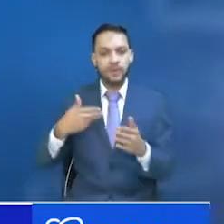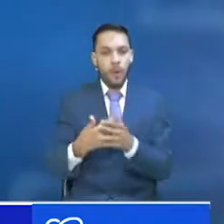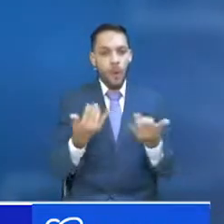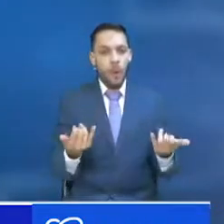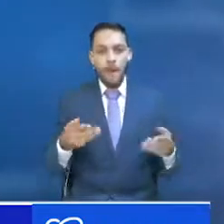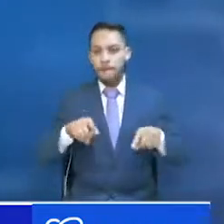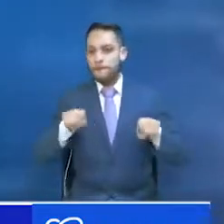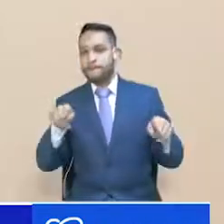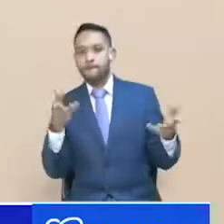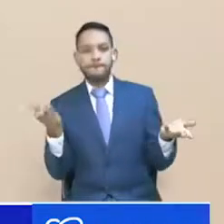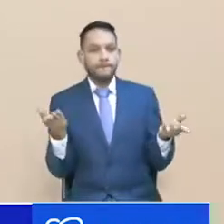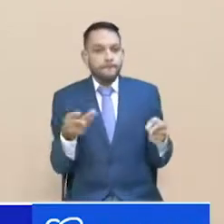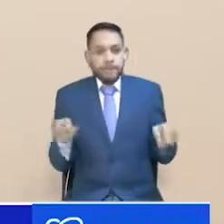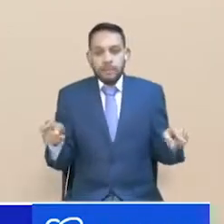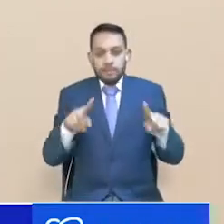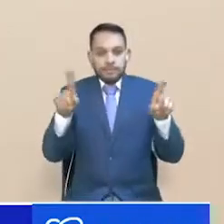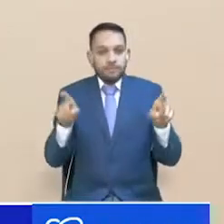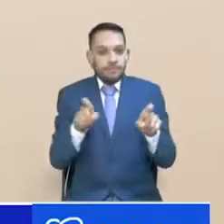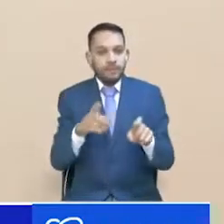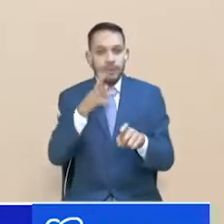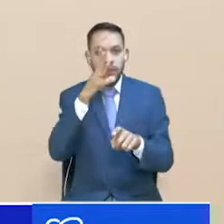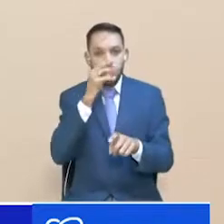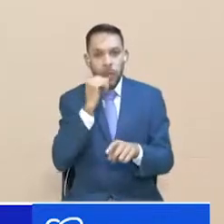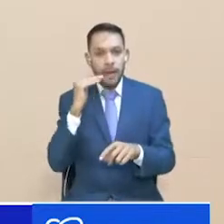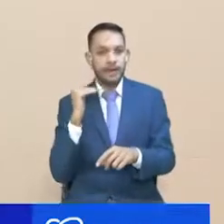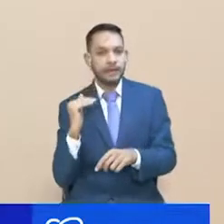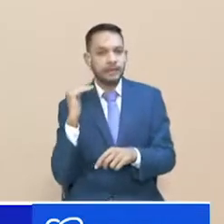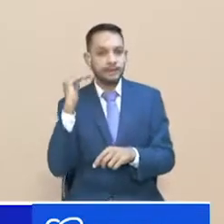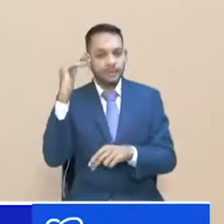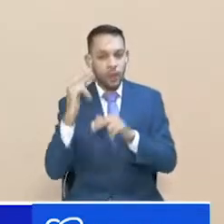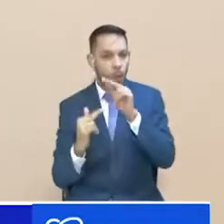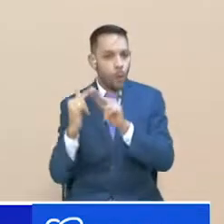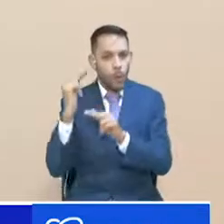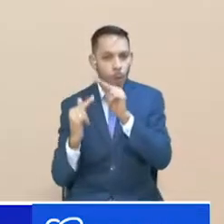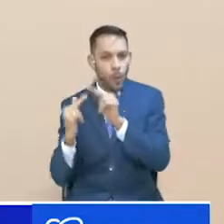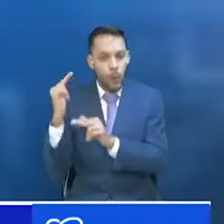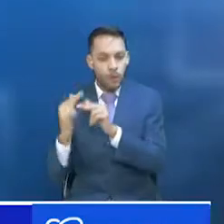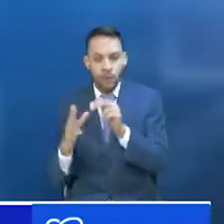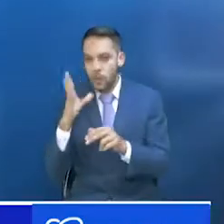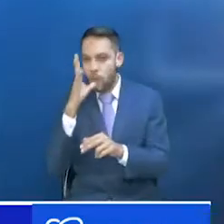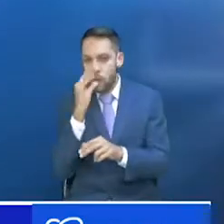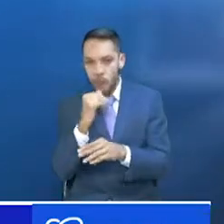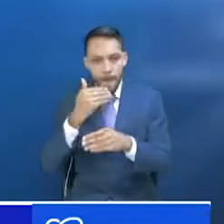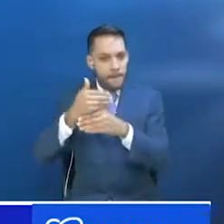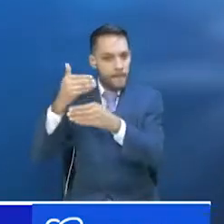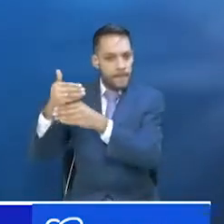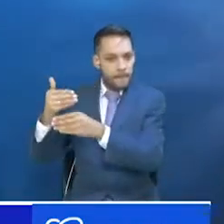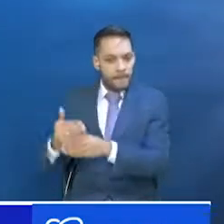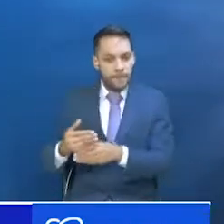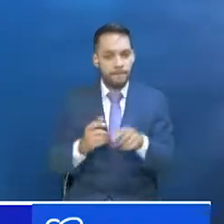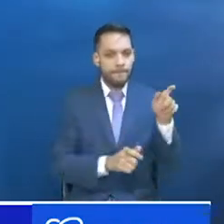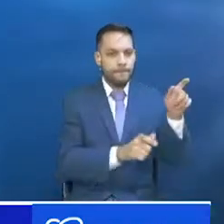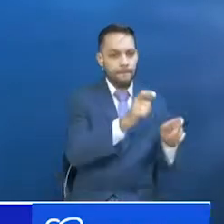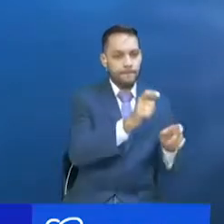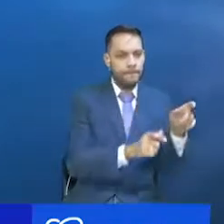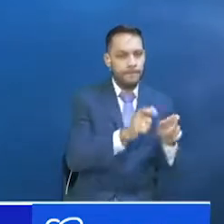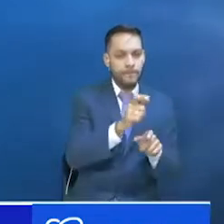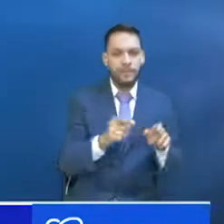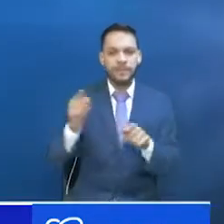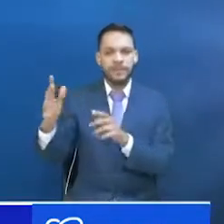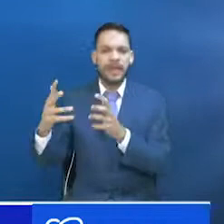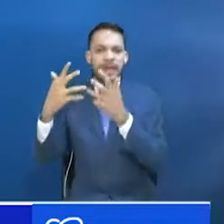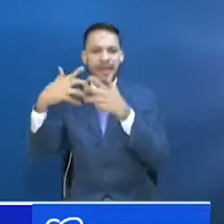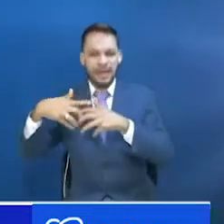esta no han entregado el apartamento no hay ni un ladrillo puesto según los afectados la empresa informó en